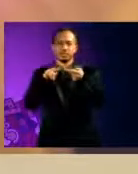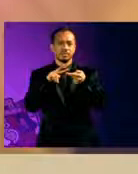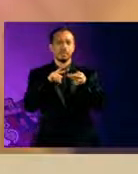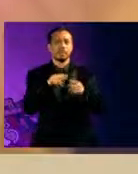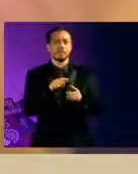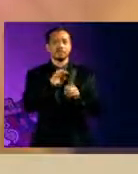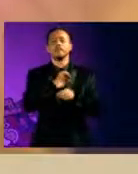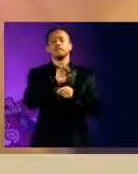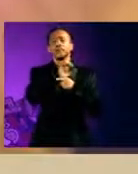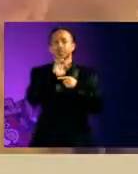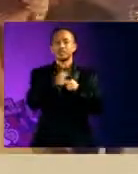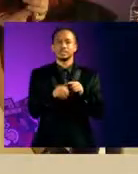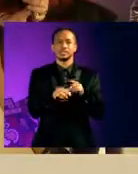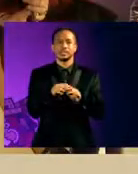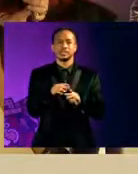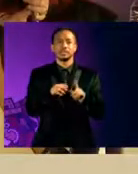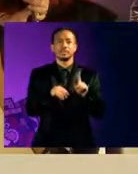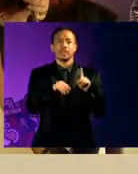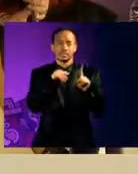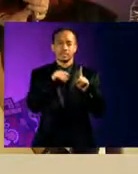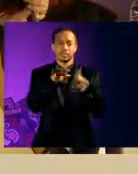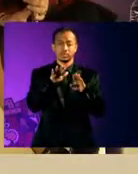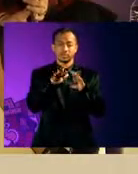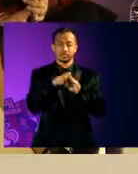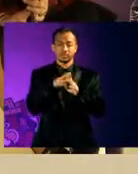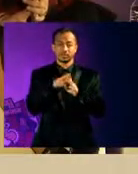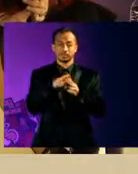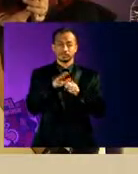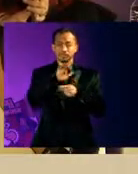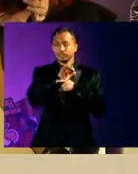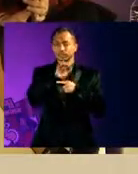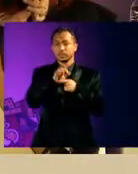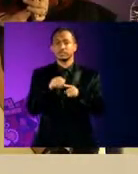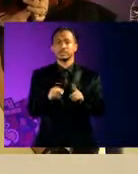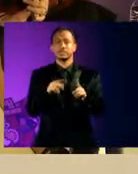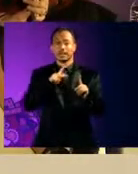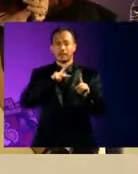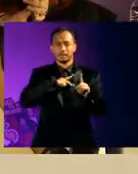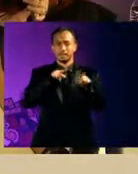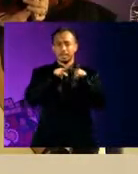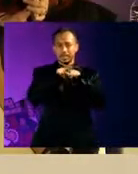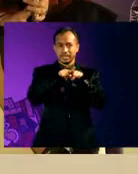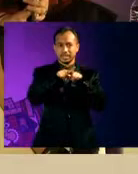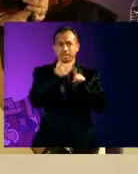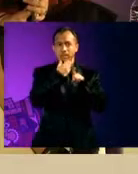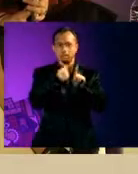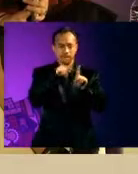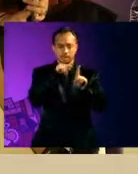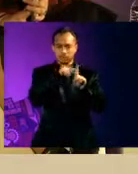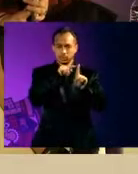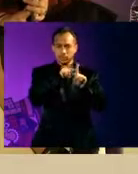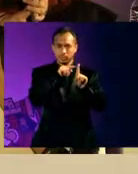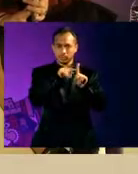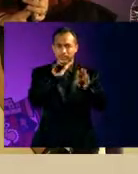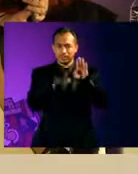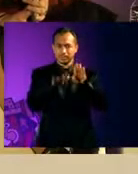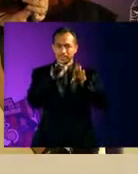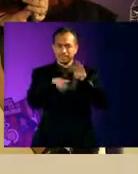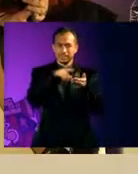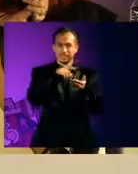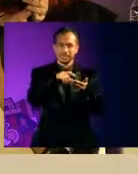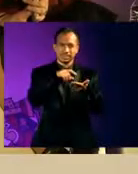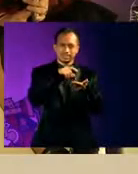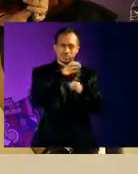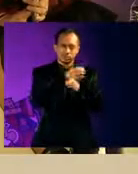esa familia todavía tenía dinero entonces le compraron ahora es un muy célebre